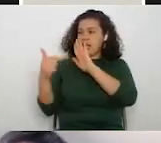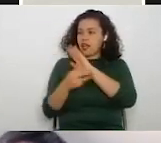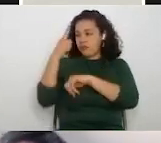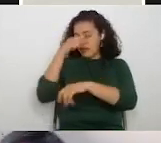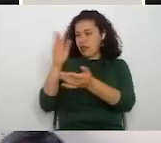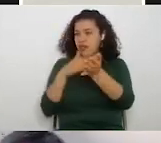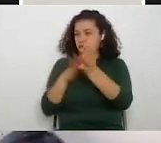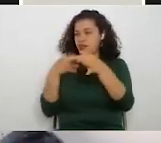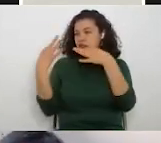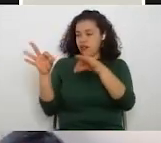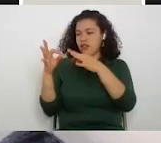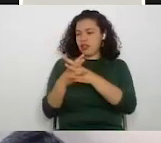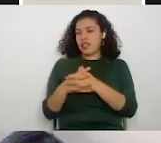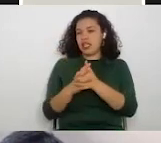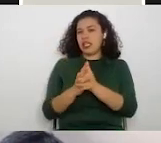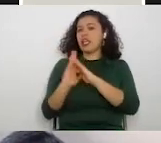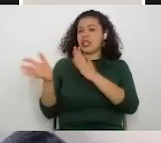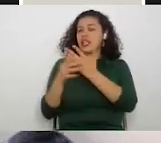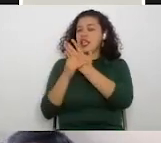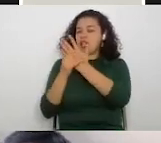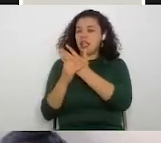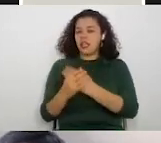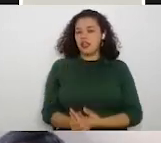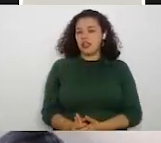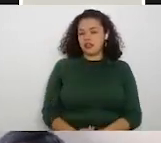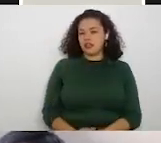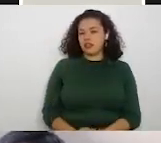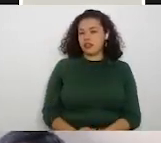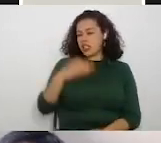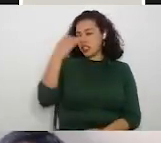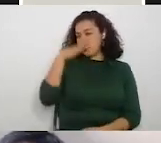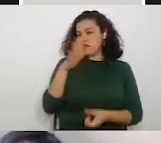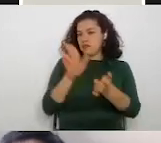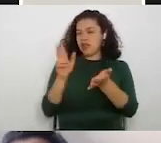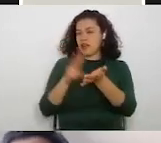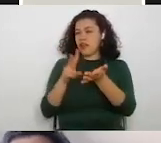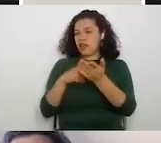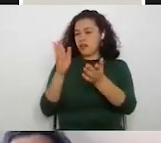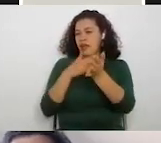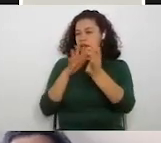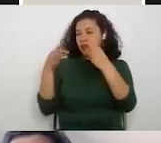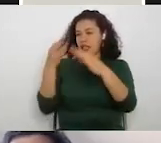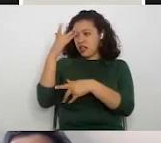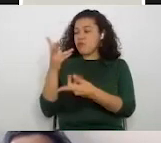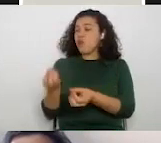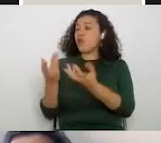documentación, donde se establezca como la vigencia de los documentos, y que